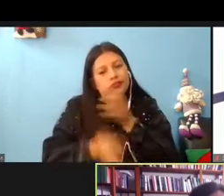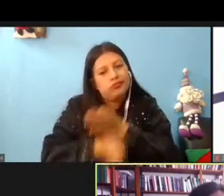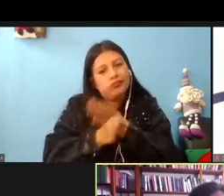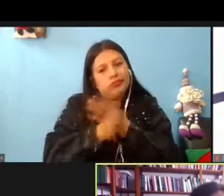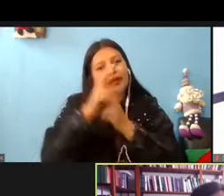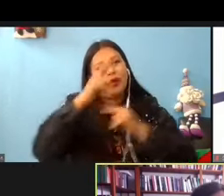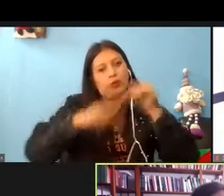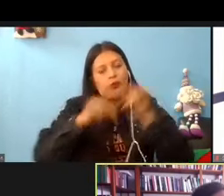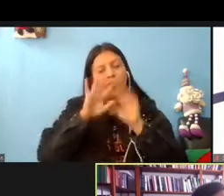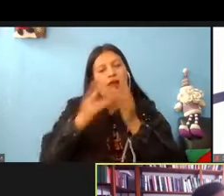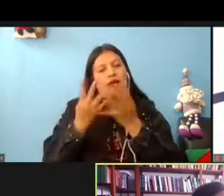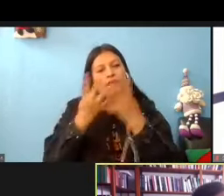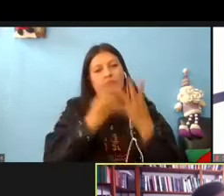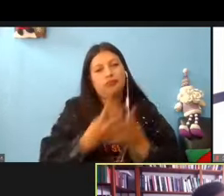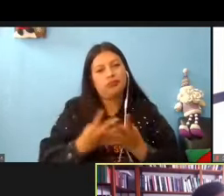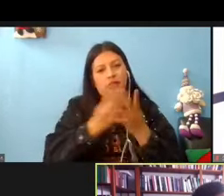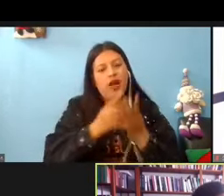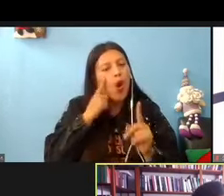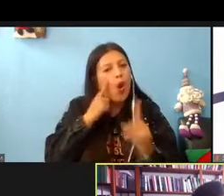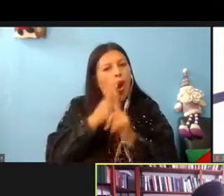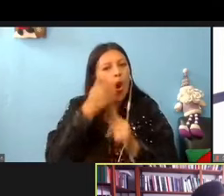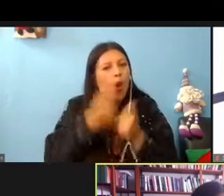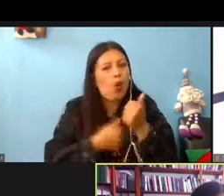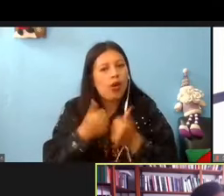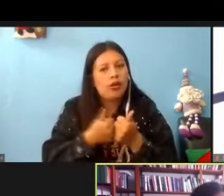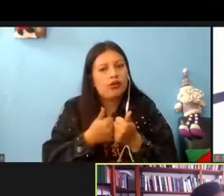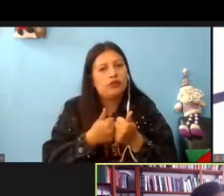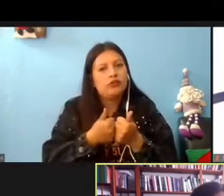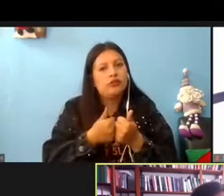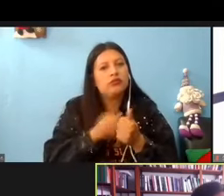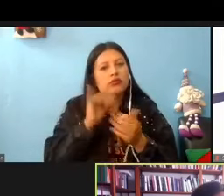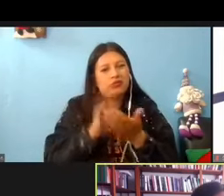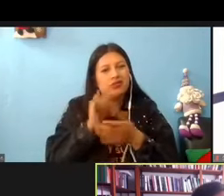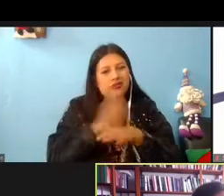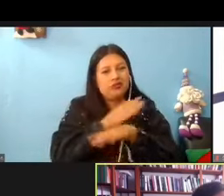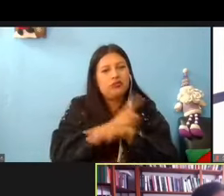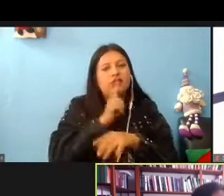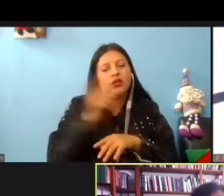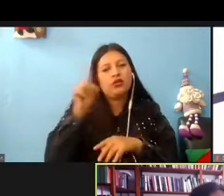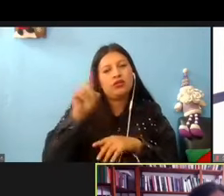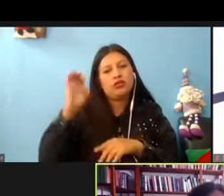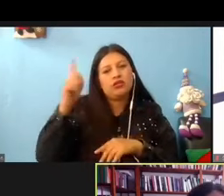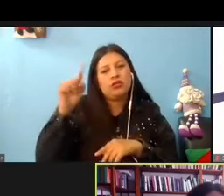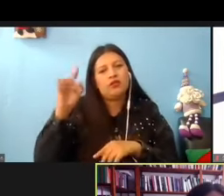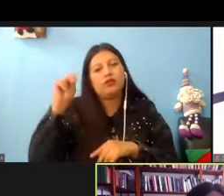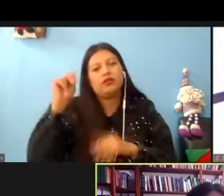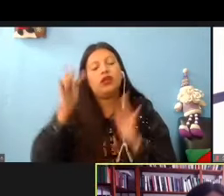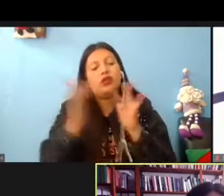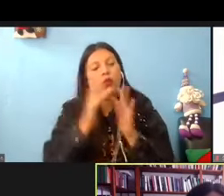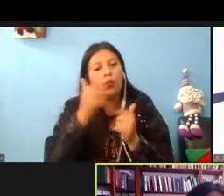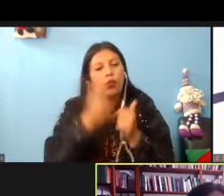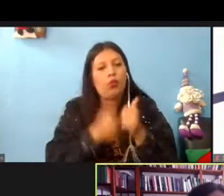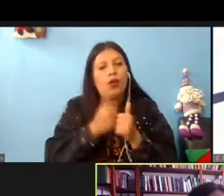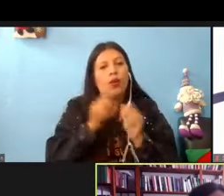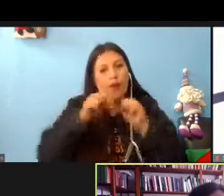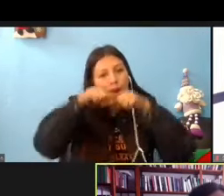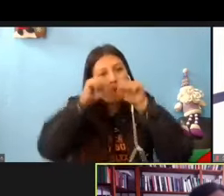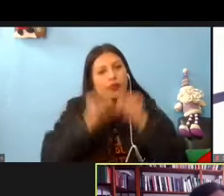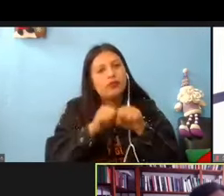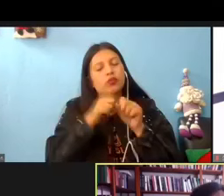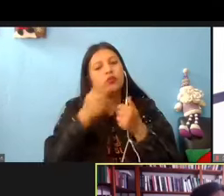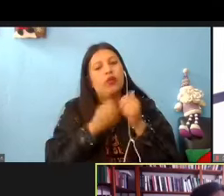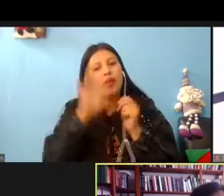construcción de esta red en el marco de lo que Sebastián había ya planteado, que tiene que ver con la posibilidad de